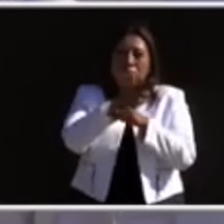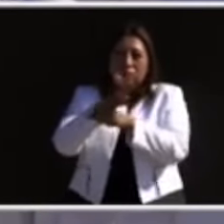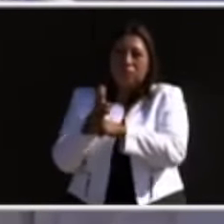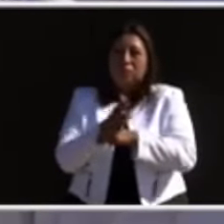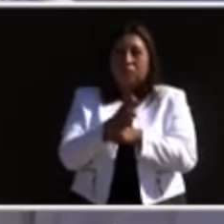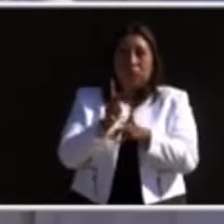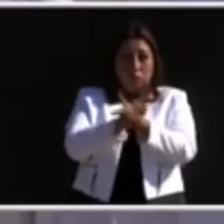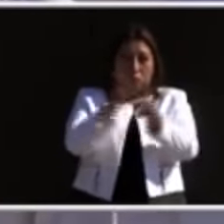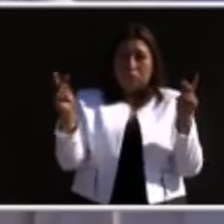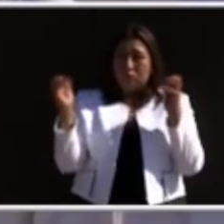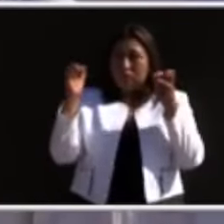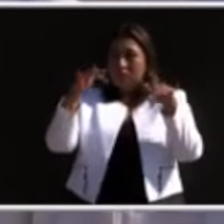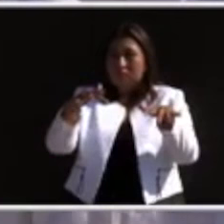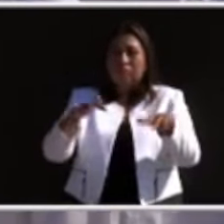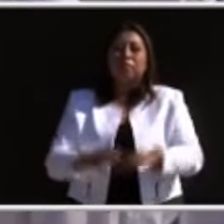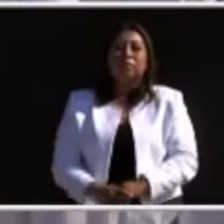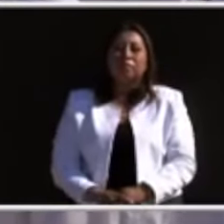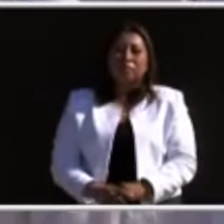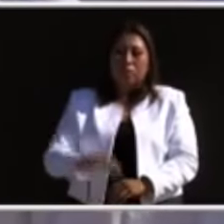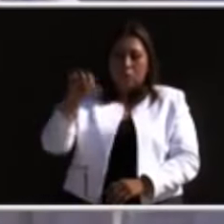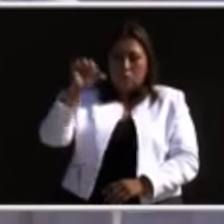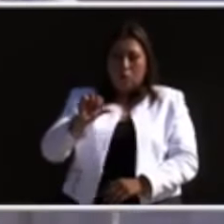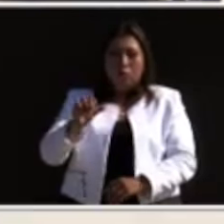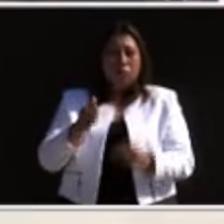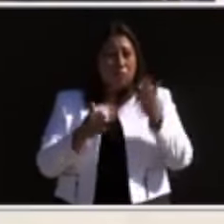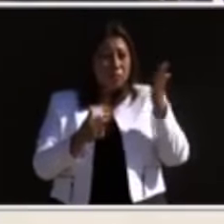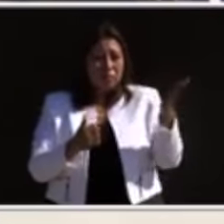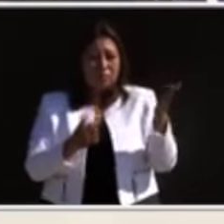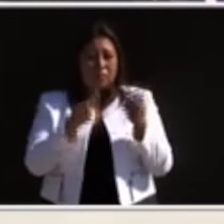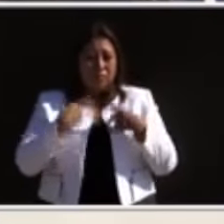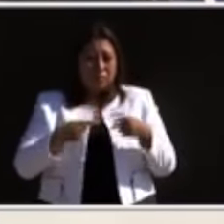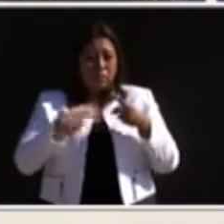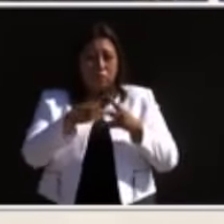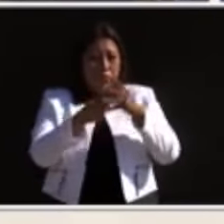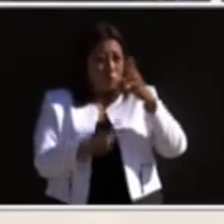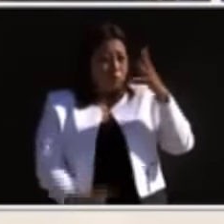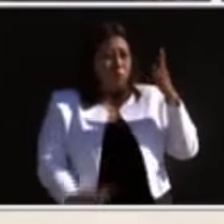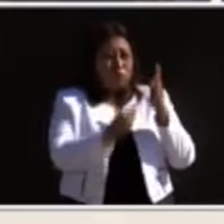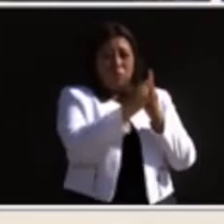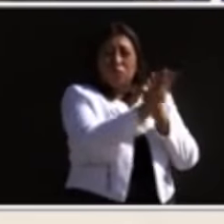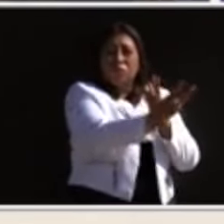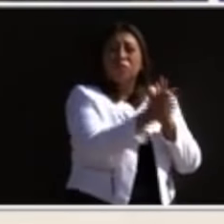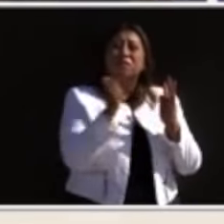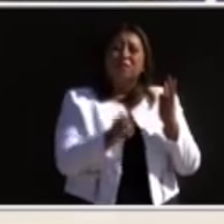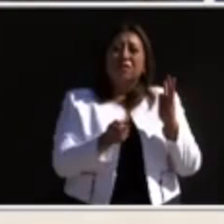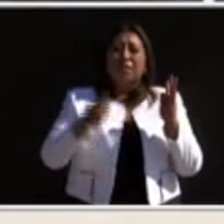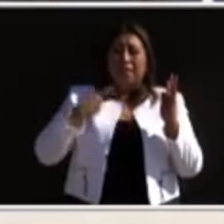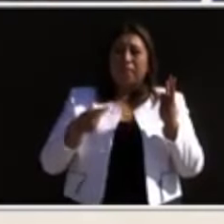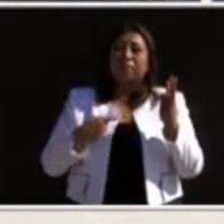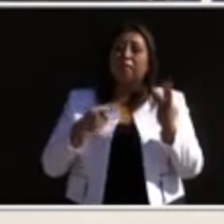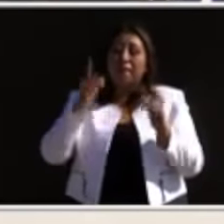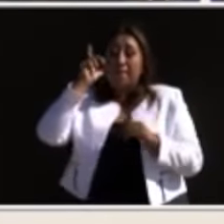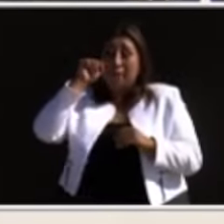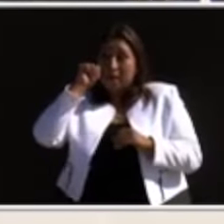y los presentes formarán parte, a partir del día de mañana, del gabinete que